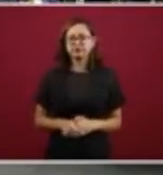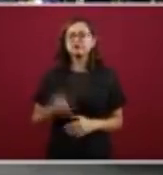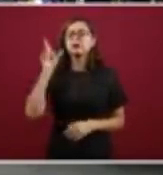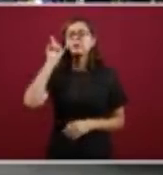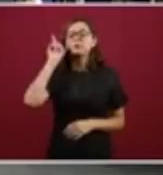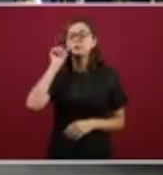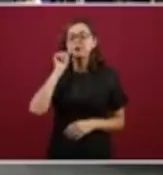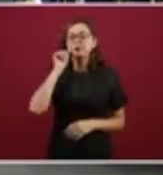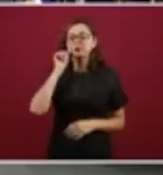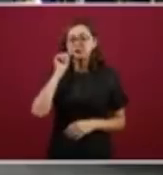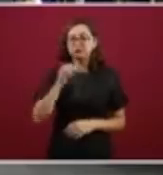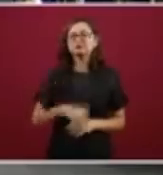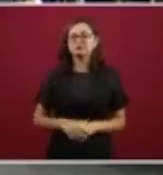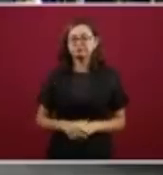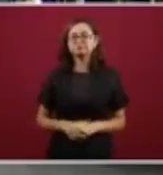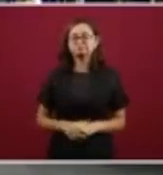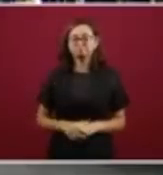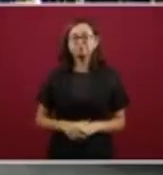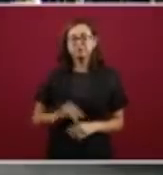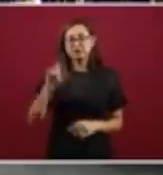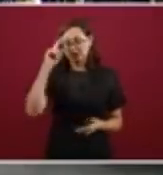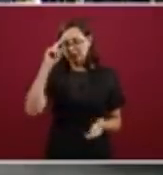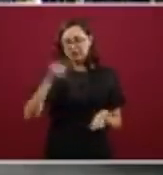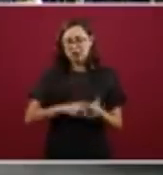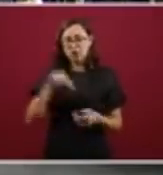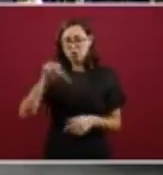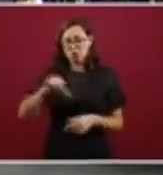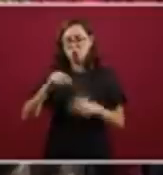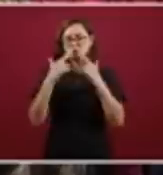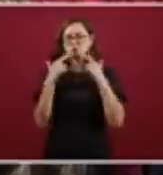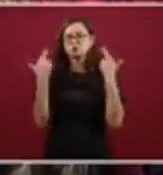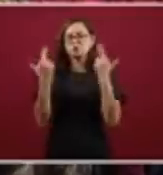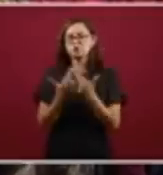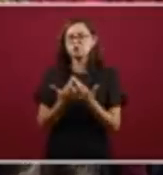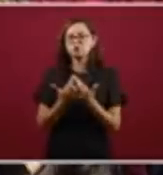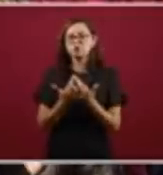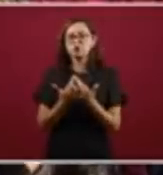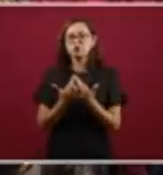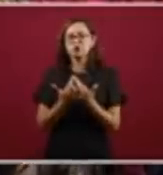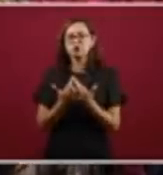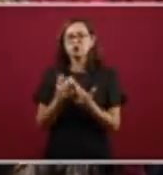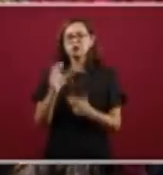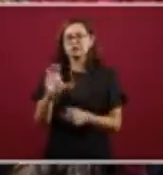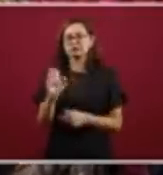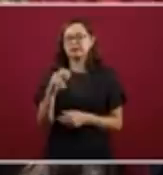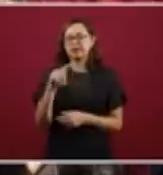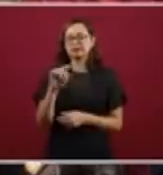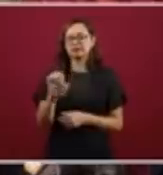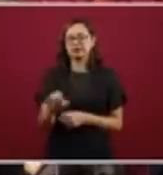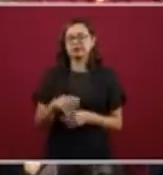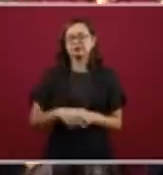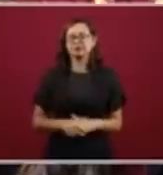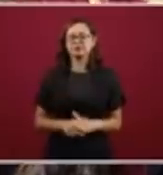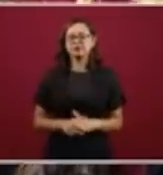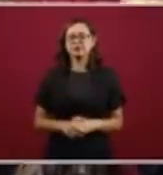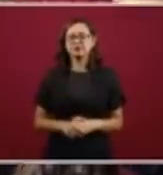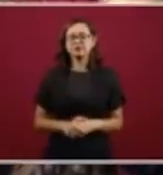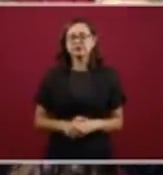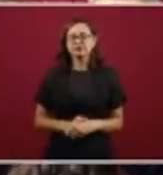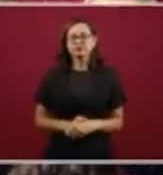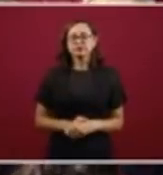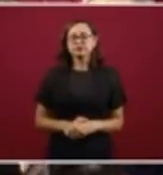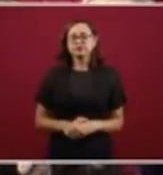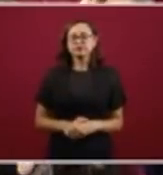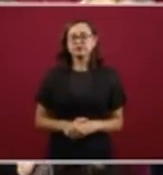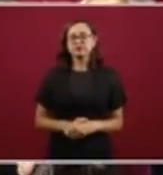Mañana. Sí, creo que sí, hoy hay reunión con la CENTE. Estableció una demanda en